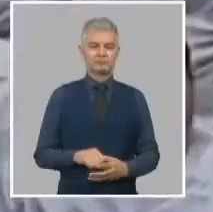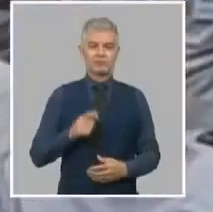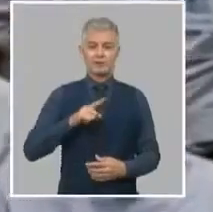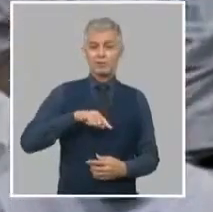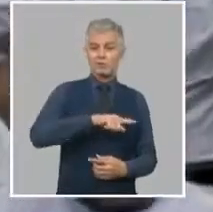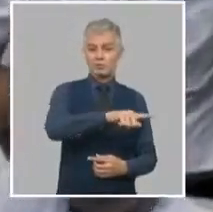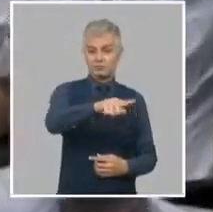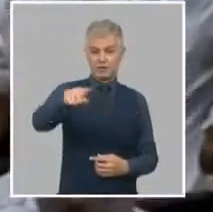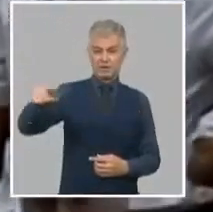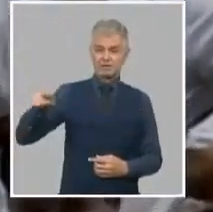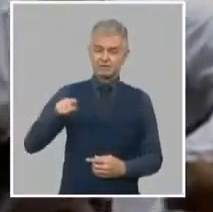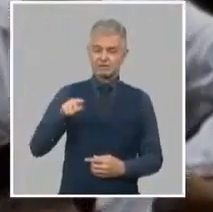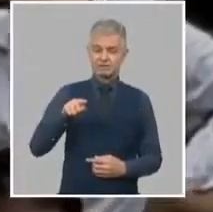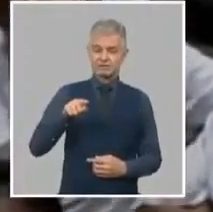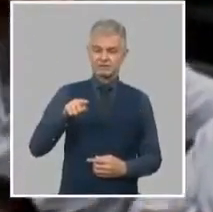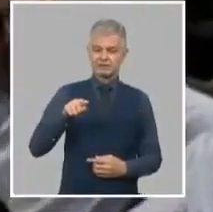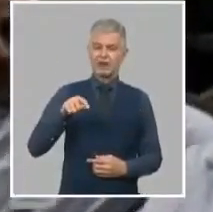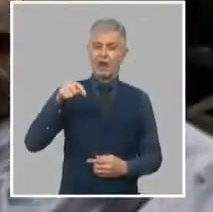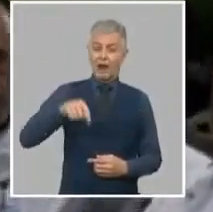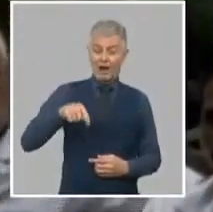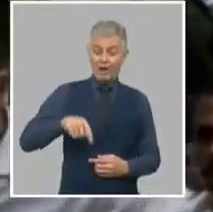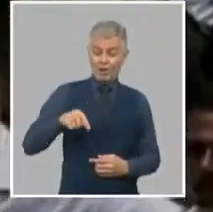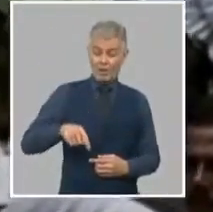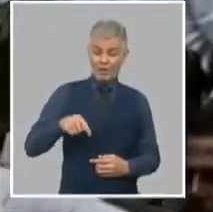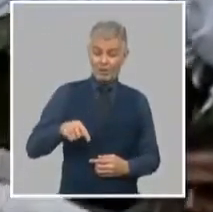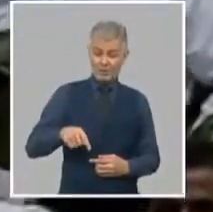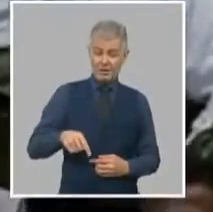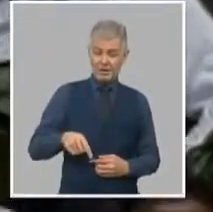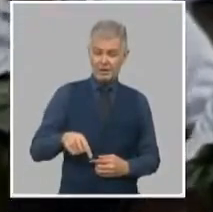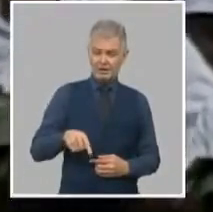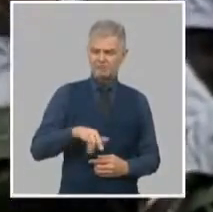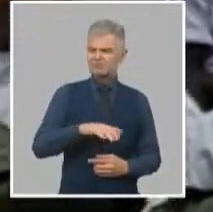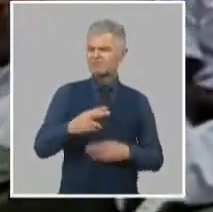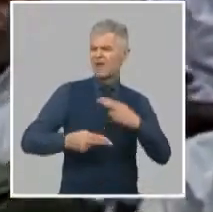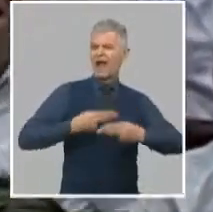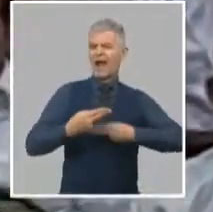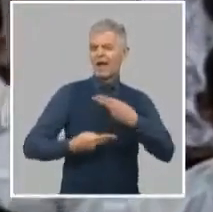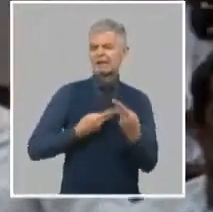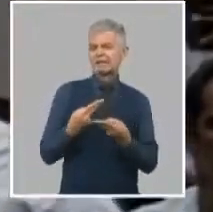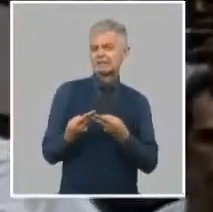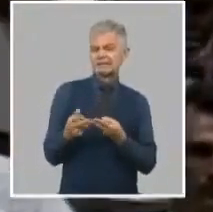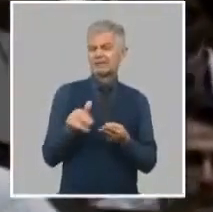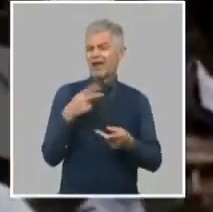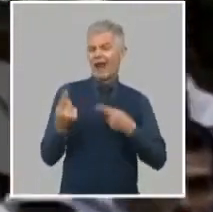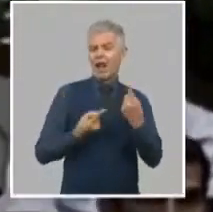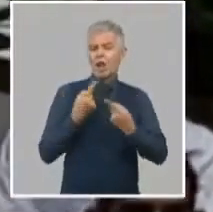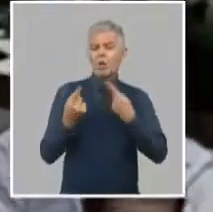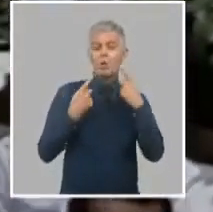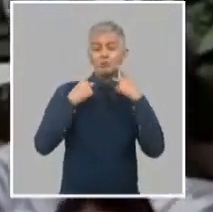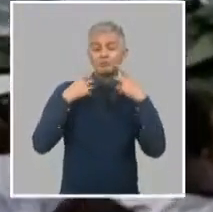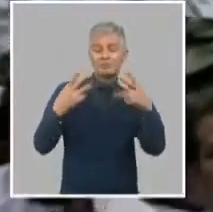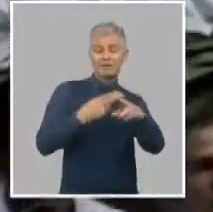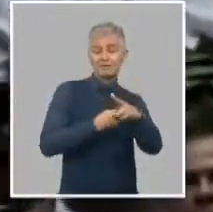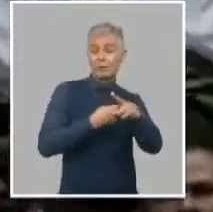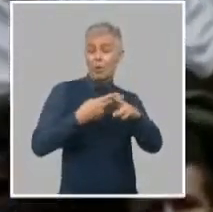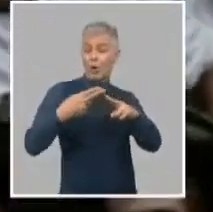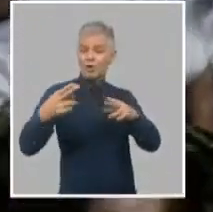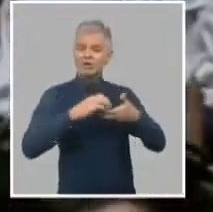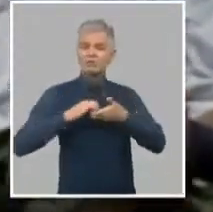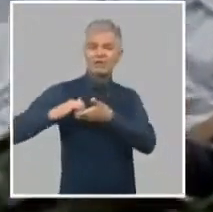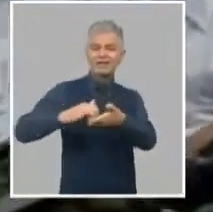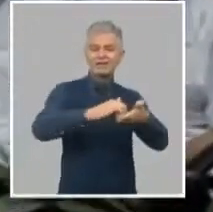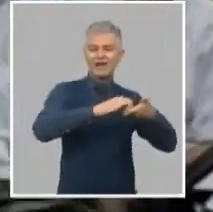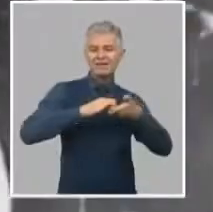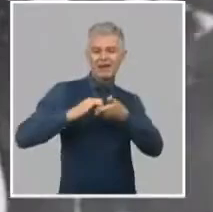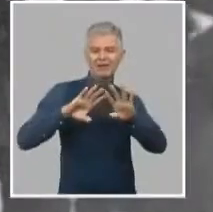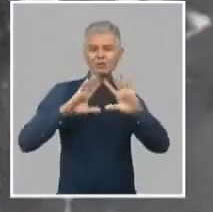Ustedes están escribiendo una página en la historia de la solidaridad entre